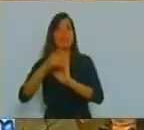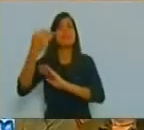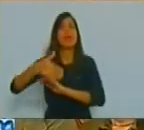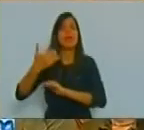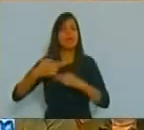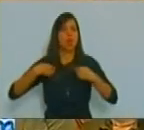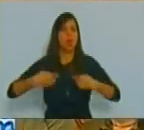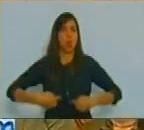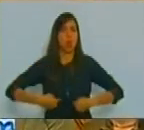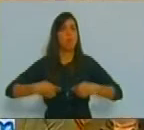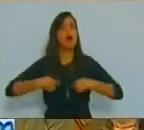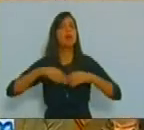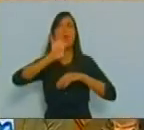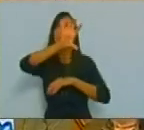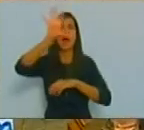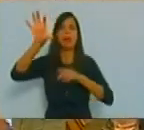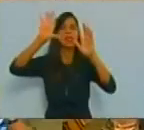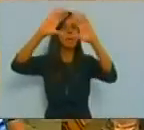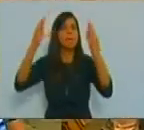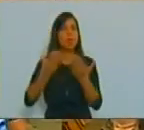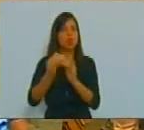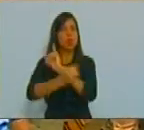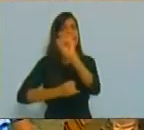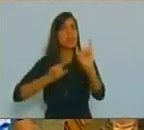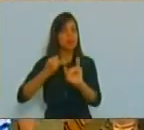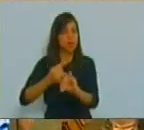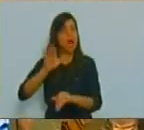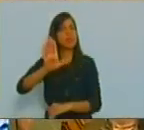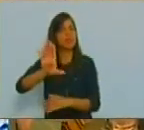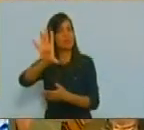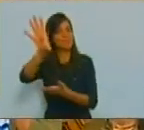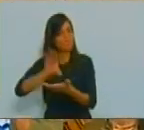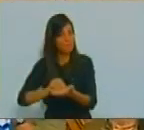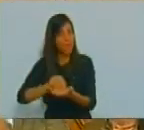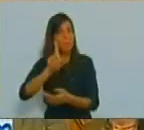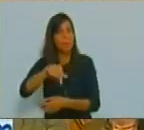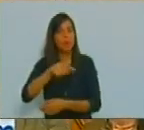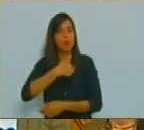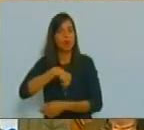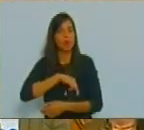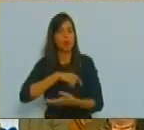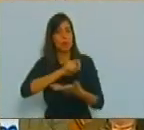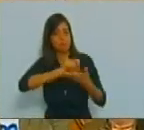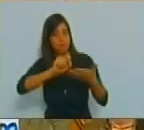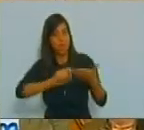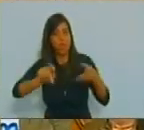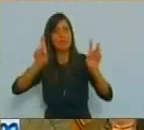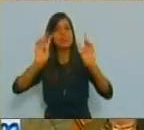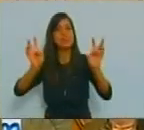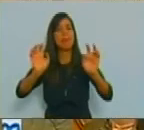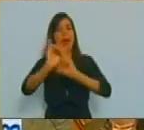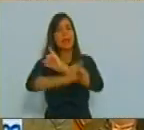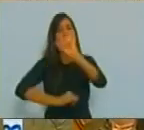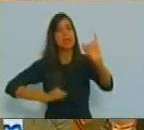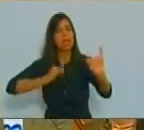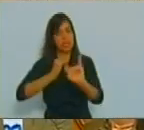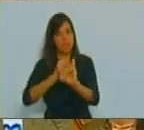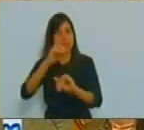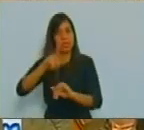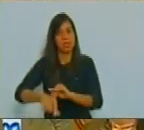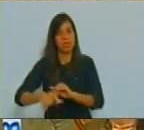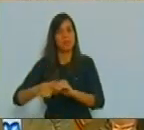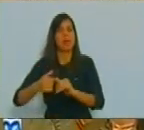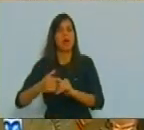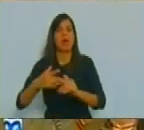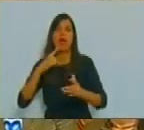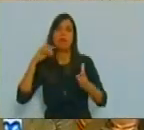juventud a nivel internacional por eso queremos colocar ese plus en la ley del tema internacional y la lucha de la salidera